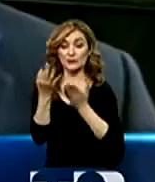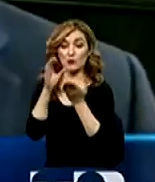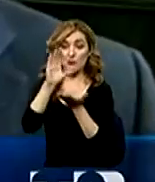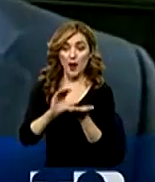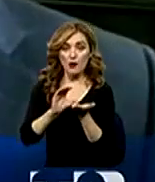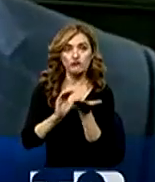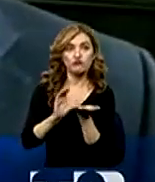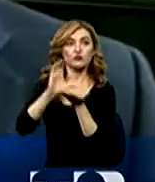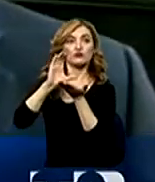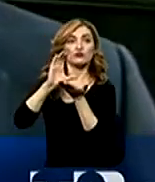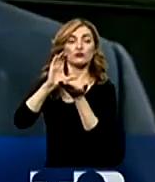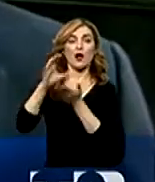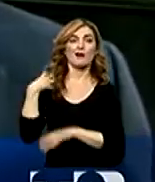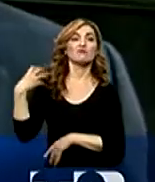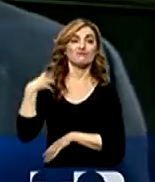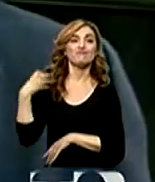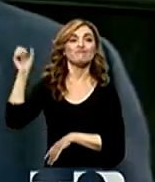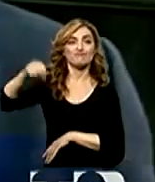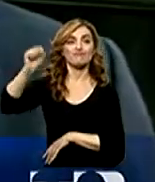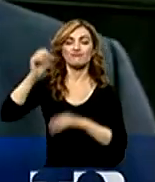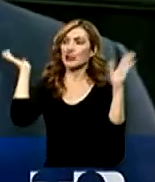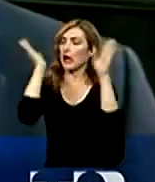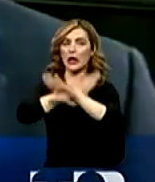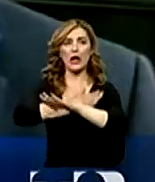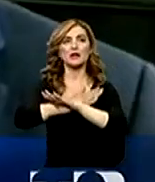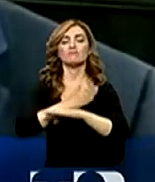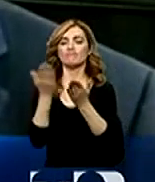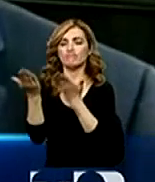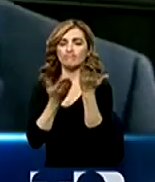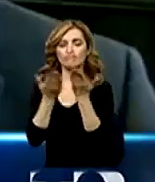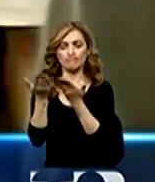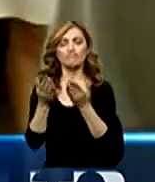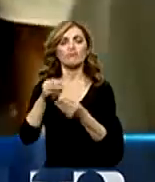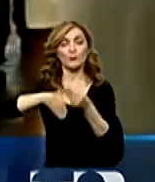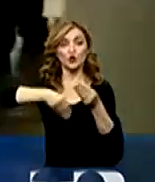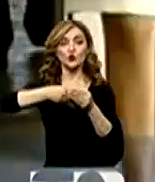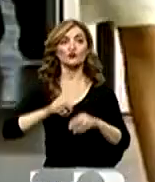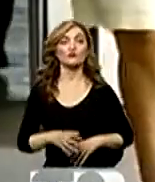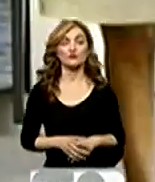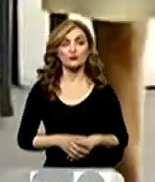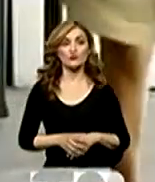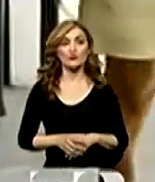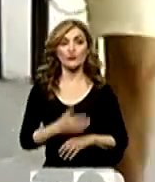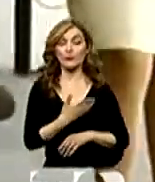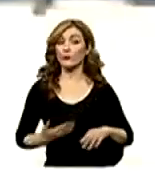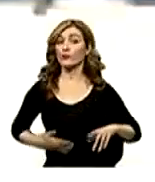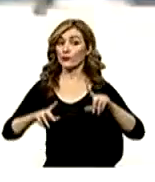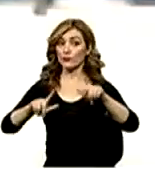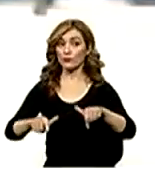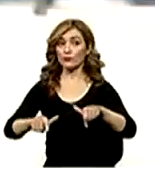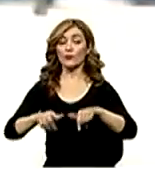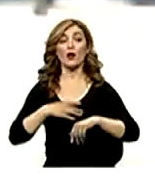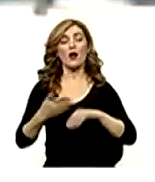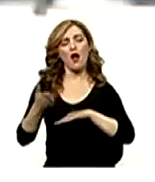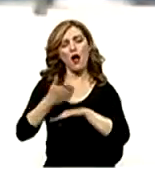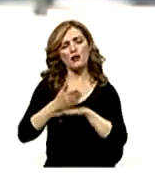Para garantizar el presupuesto a gratuidad, a servicios y a inversión. En otros casos, el Ejecutivo insistirá en su posición